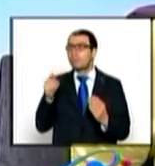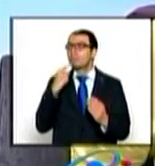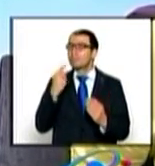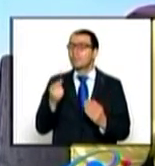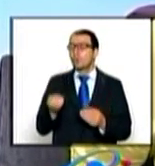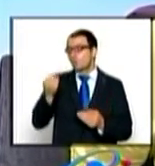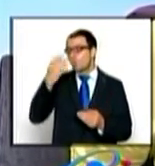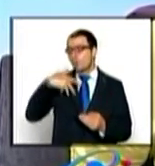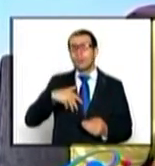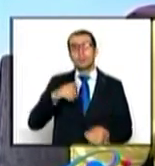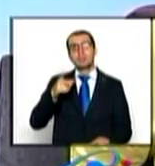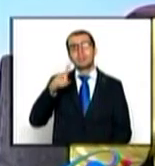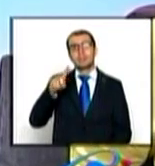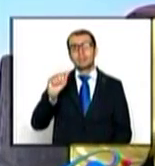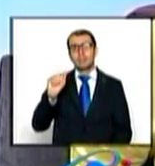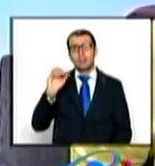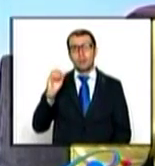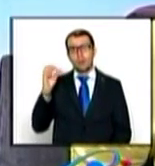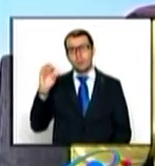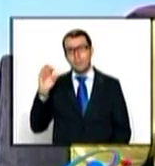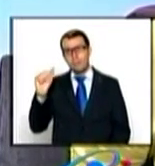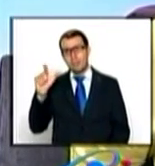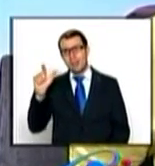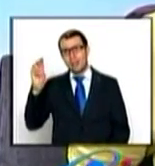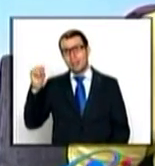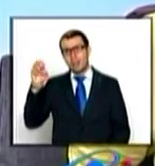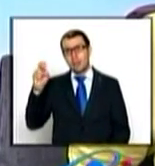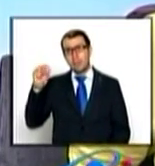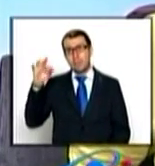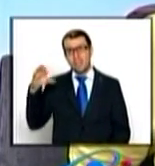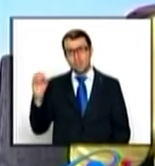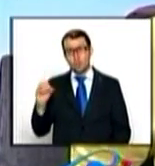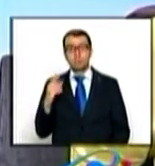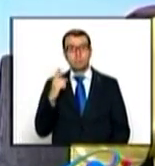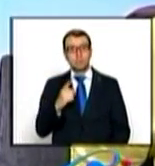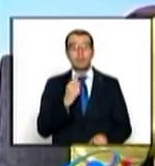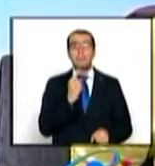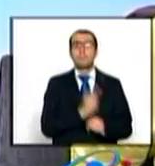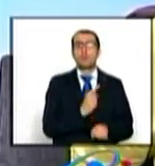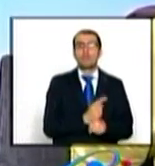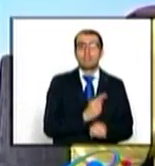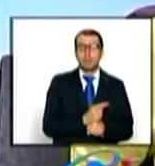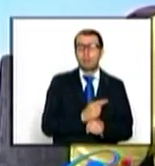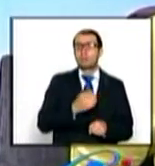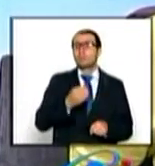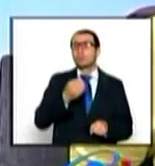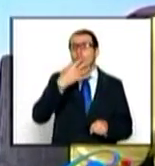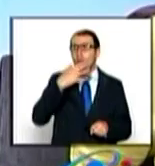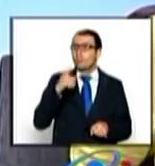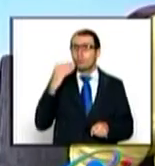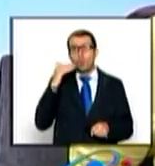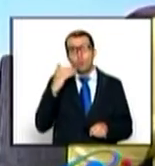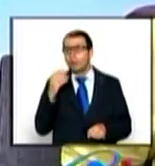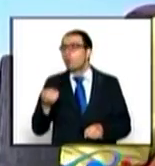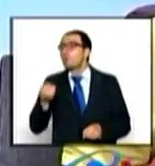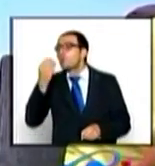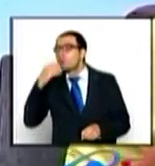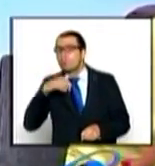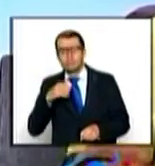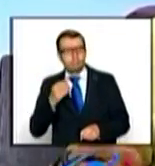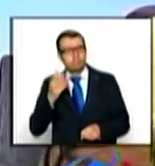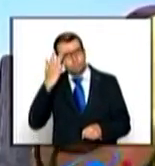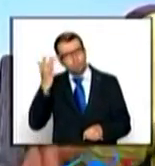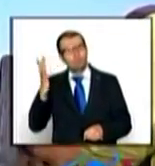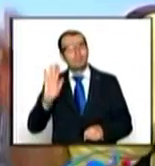Palmetto, que es un producto para los hombres, para la próstata, y ella de buena fe lo estaba tomando, y a la otra le mandan entonces la super promoción que le